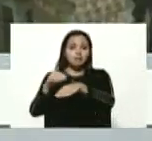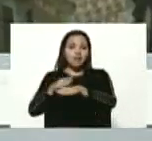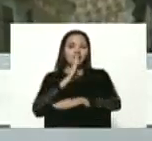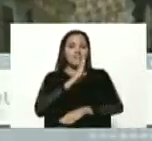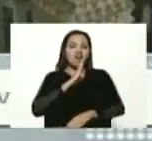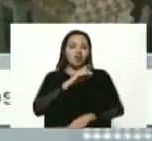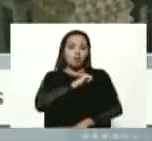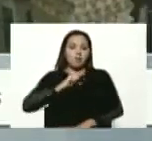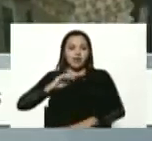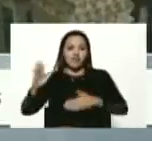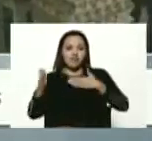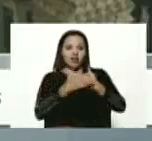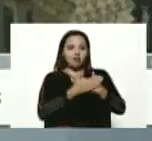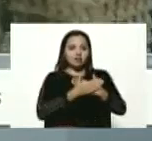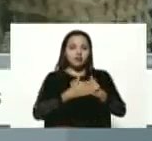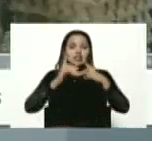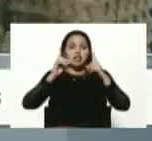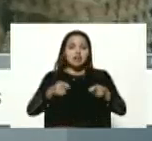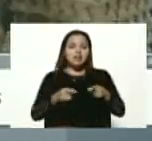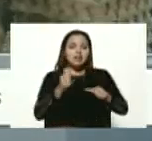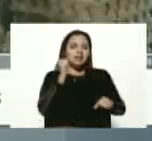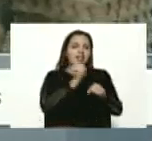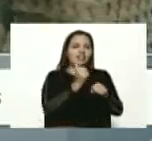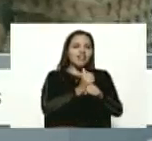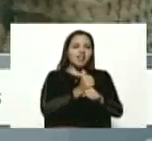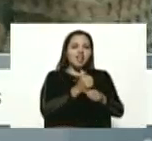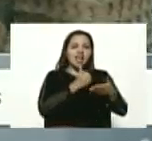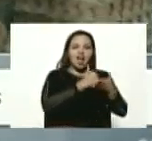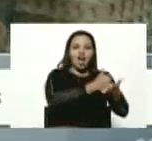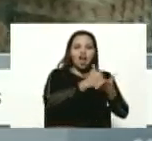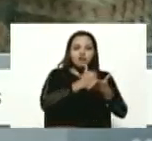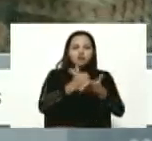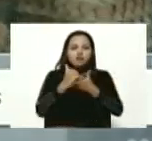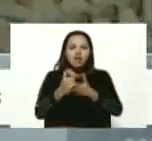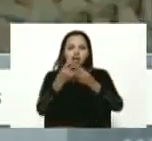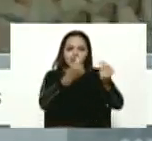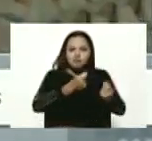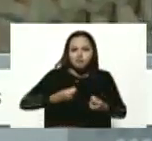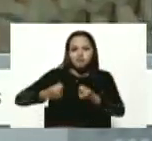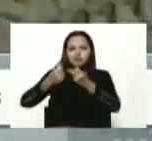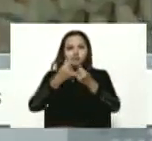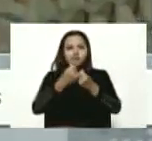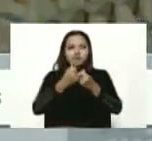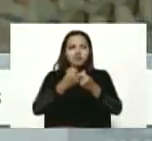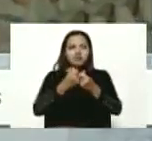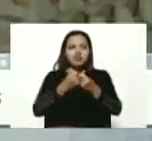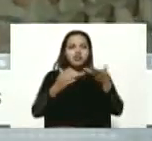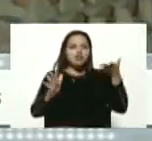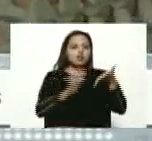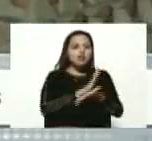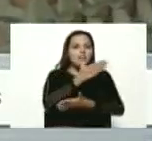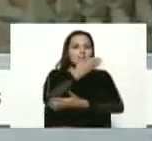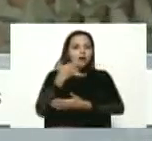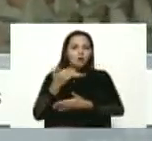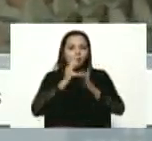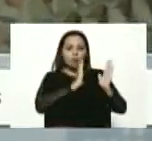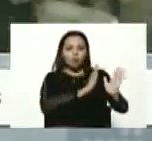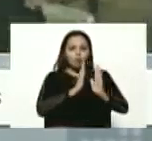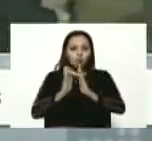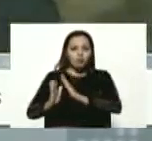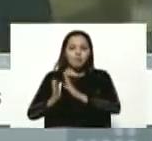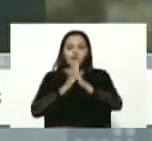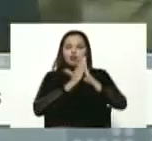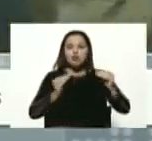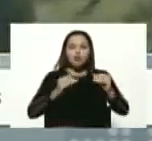y multiplican los créditos, el financiamiento en las condiciones más leves para todos